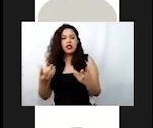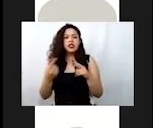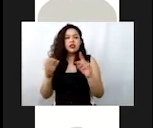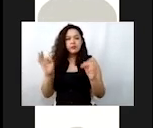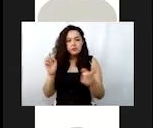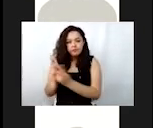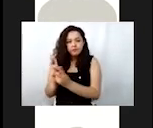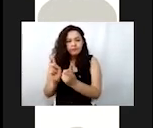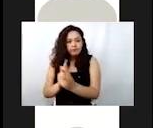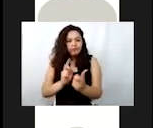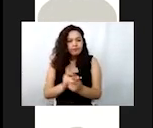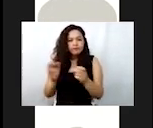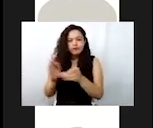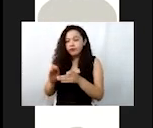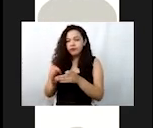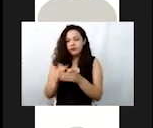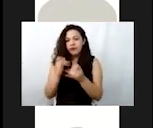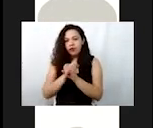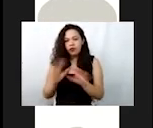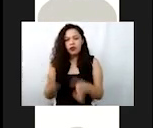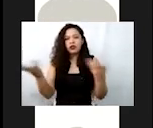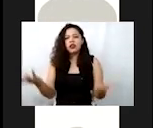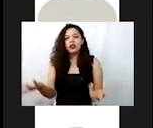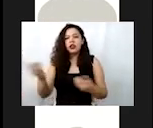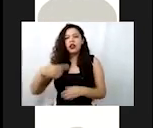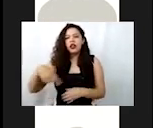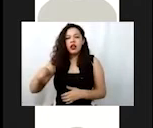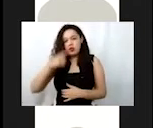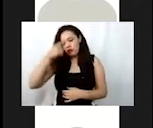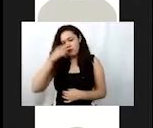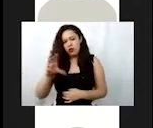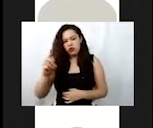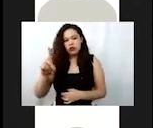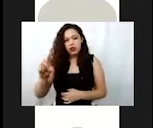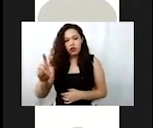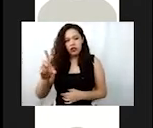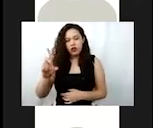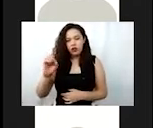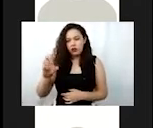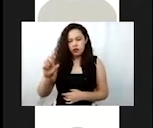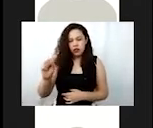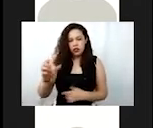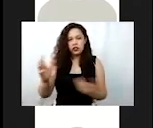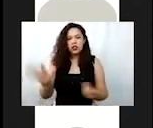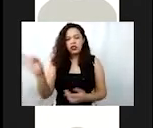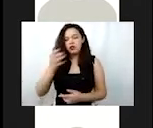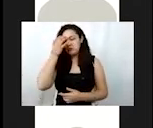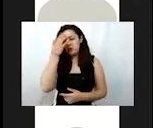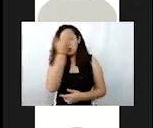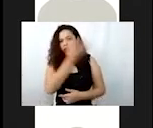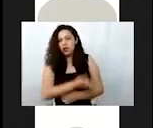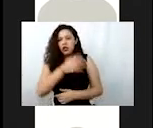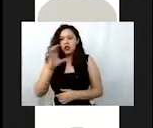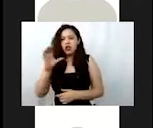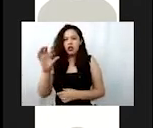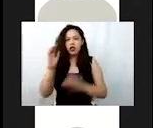esta información de, bueno, cómo es que están contribuyendo a los ODS. Quizás conozcan esta organización que trabaja temas